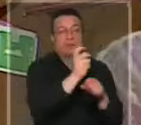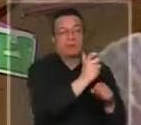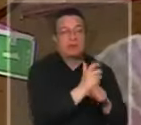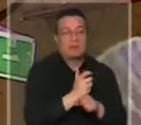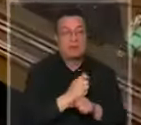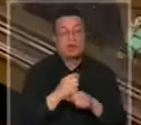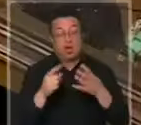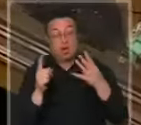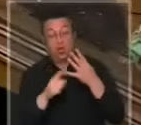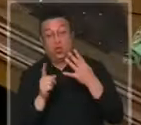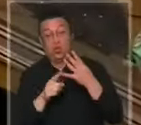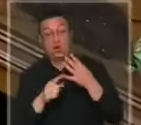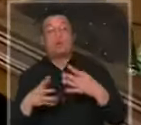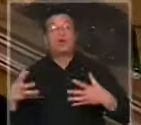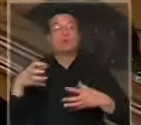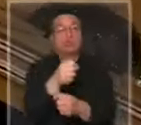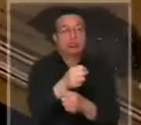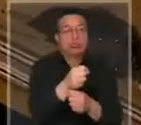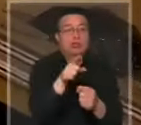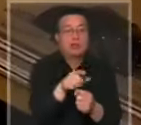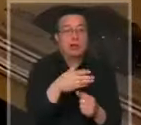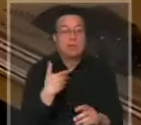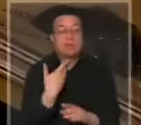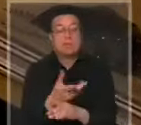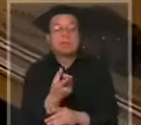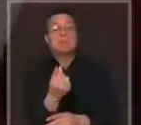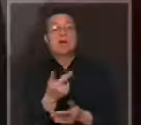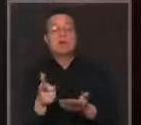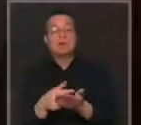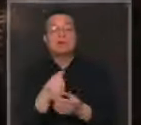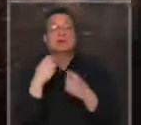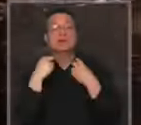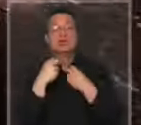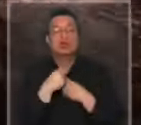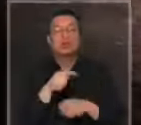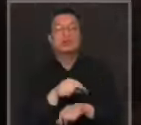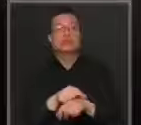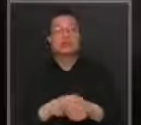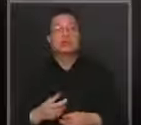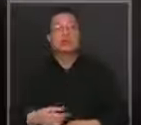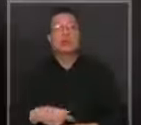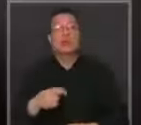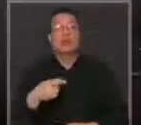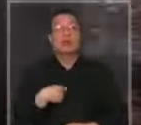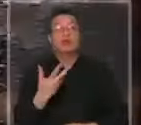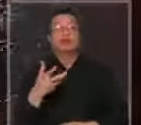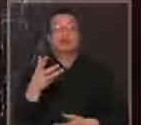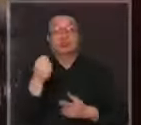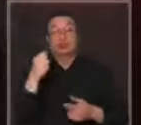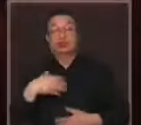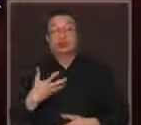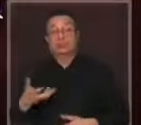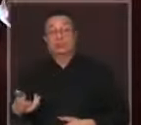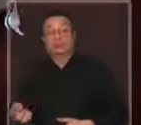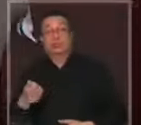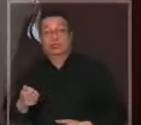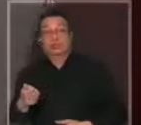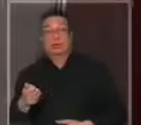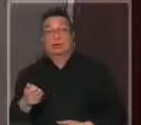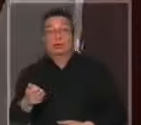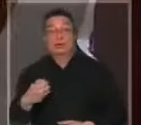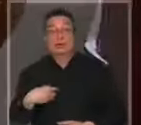que el 4º sujeto la retuvo, exigiéndole dinero y joyas. Reventó la puerta y sacó esto. Y con esto empezó